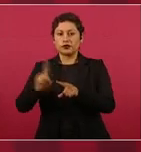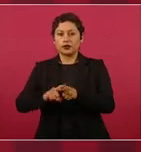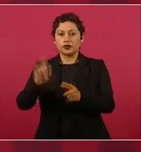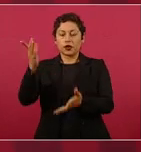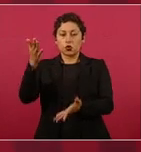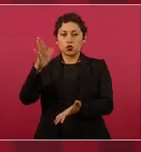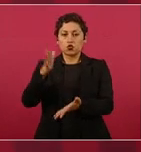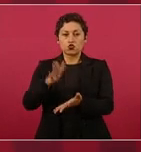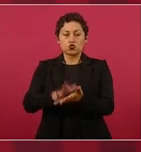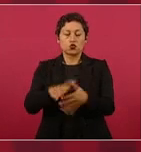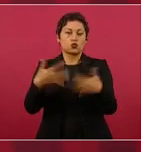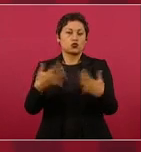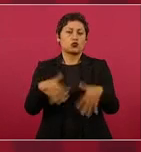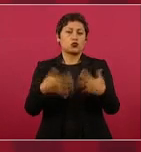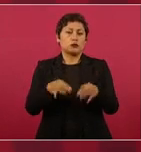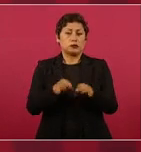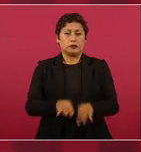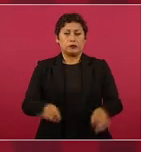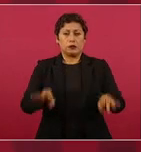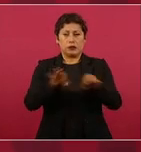Tenemos